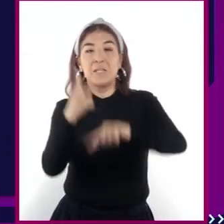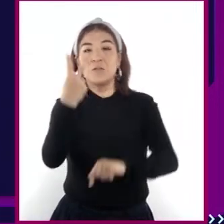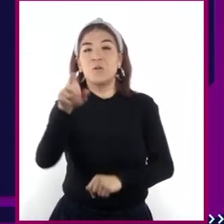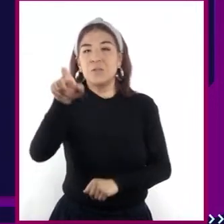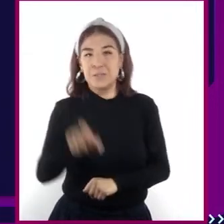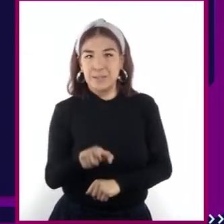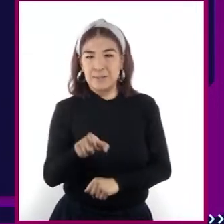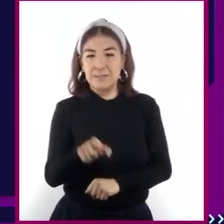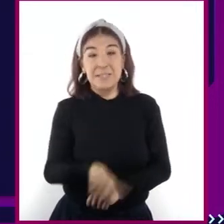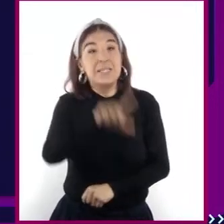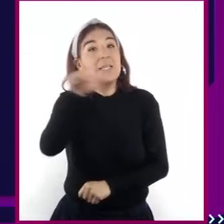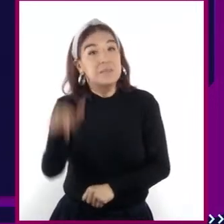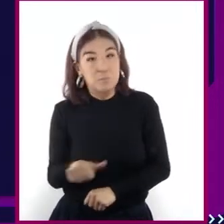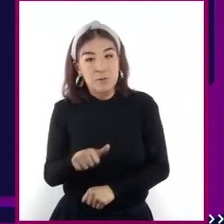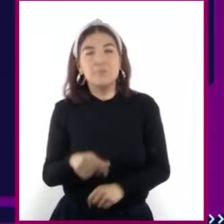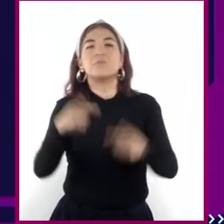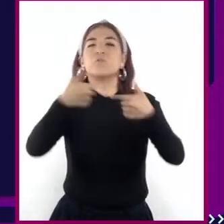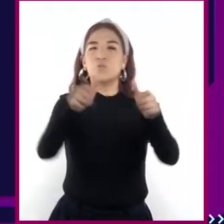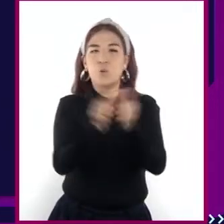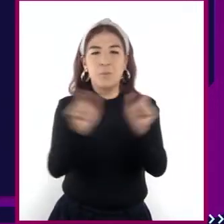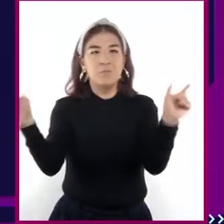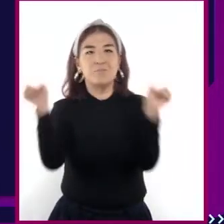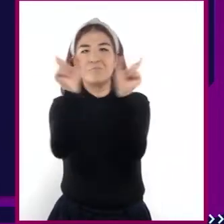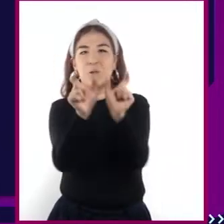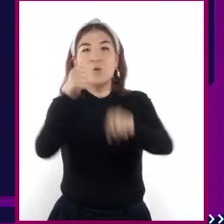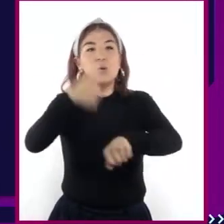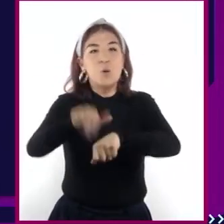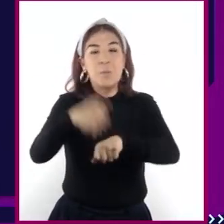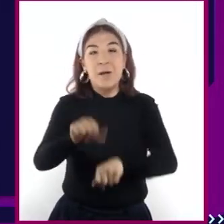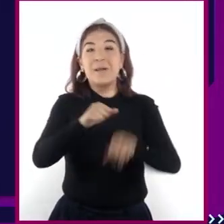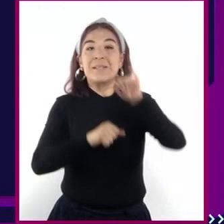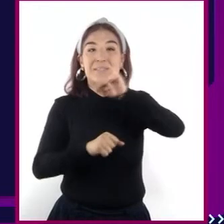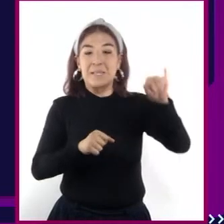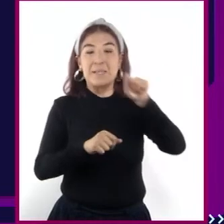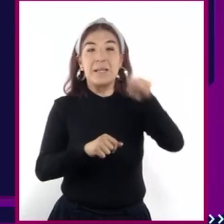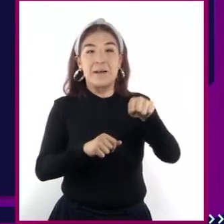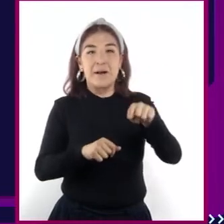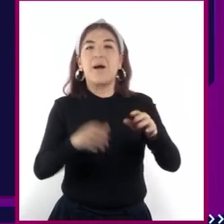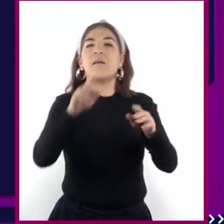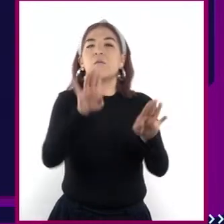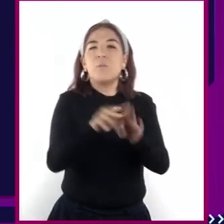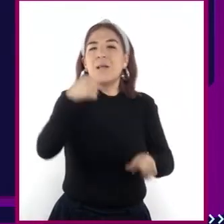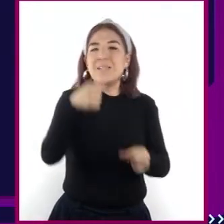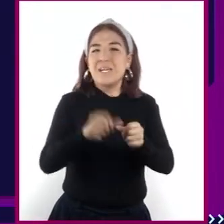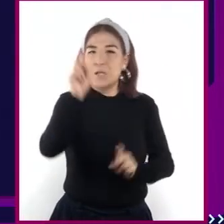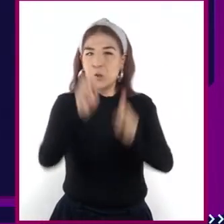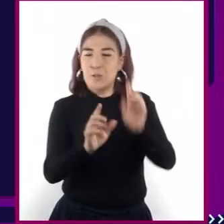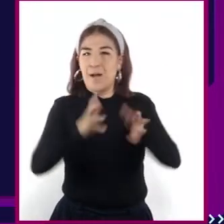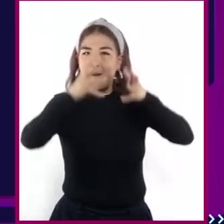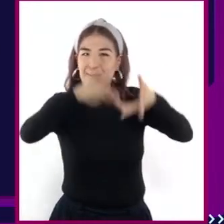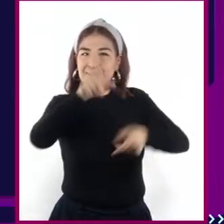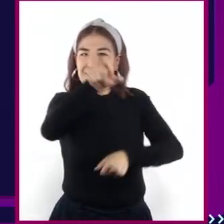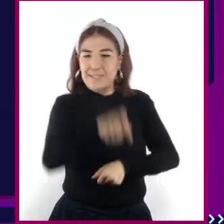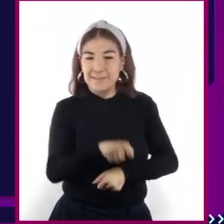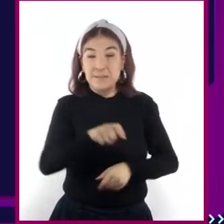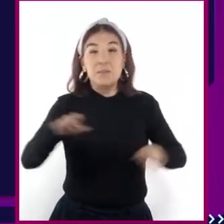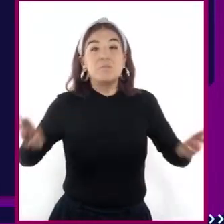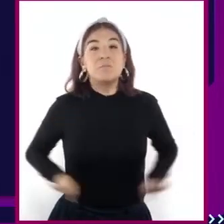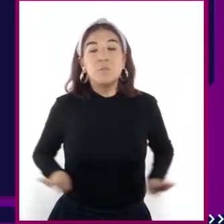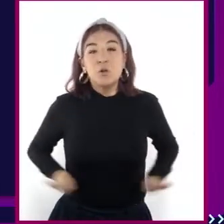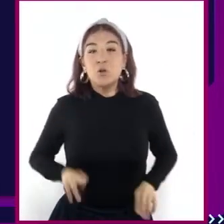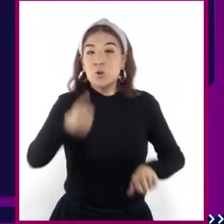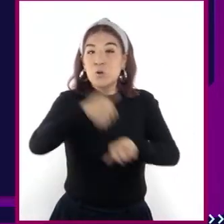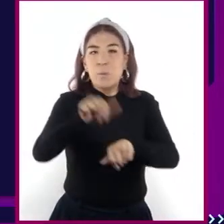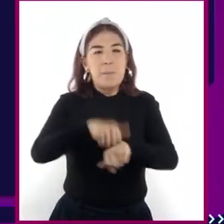2X. Después, agrupamos los términos semejantes del lado izquierdo, dejaremos las incógnitas. Aplicando la propiedad uniforme